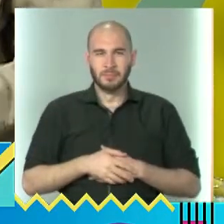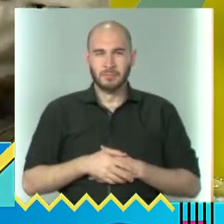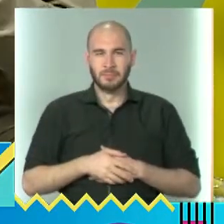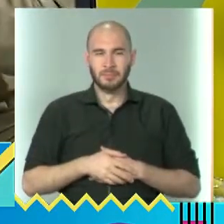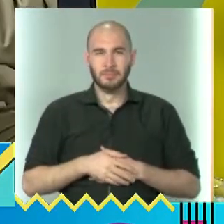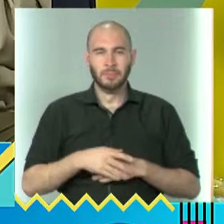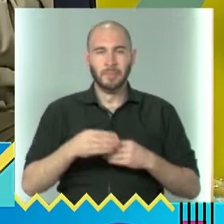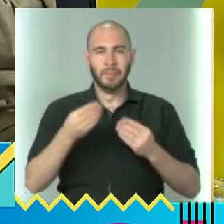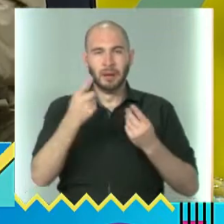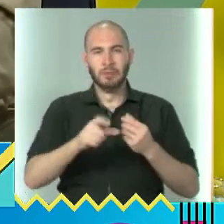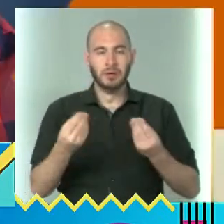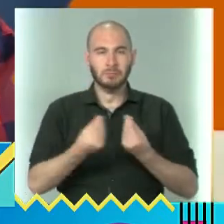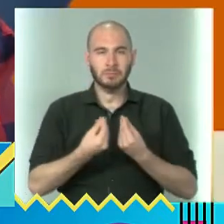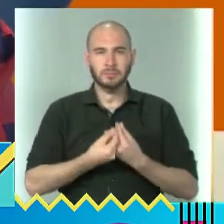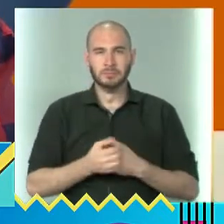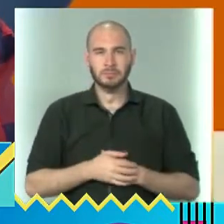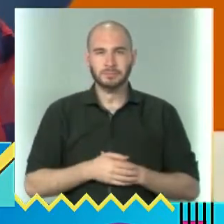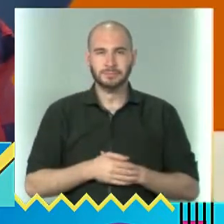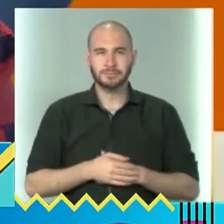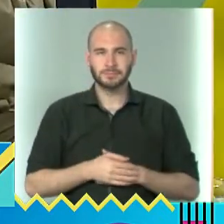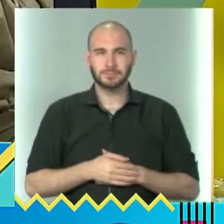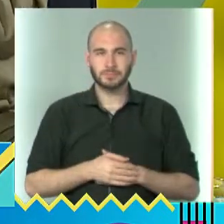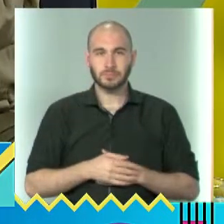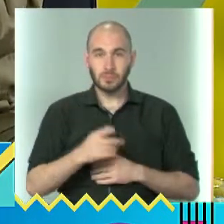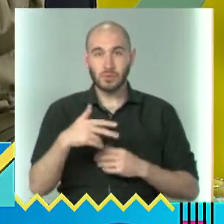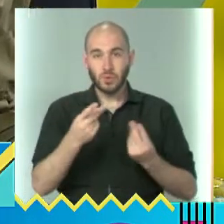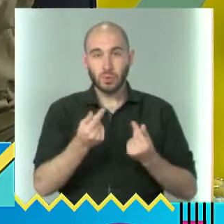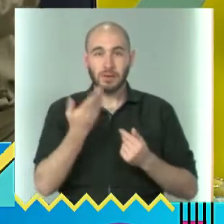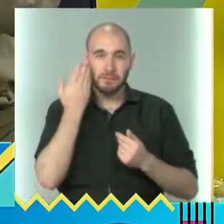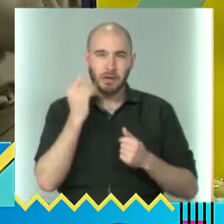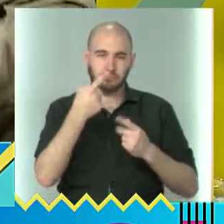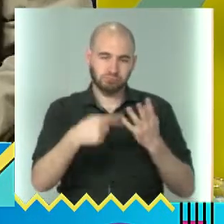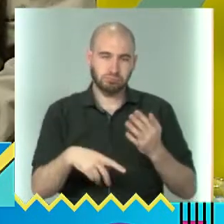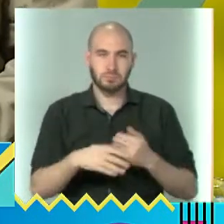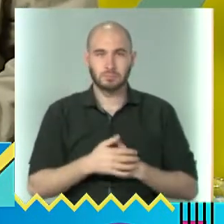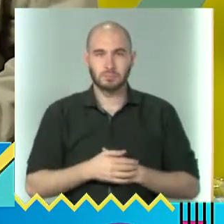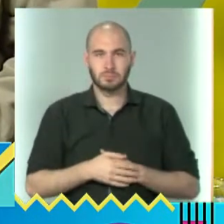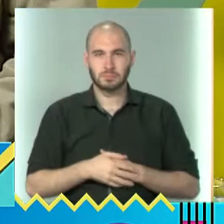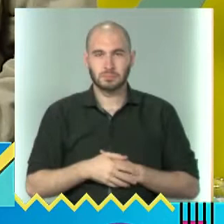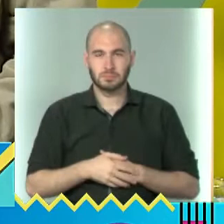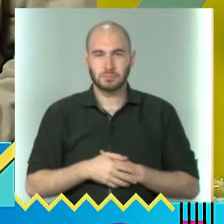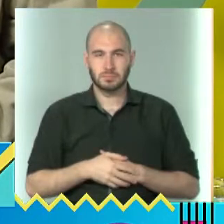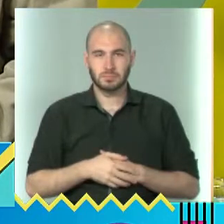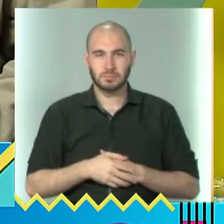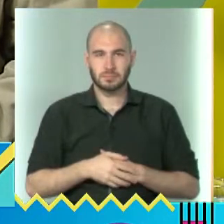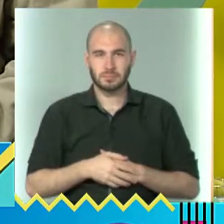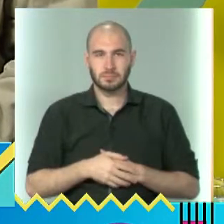la mayoría de las personas no... que son usuarios de redes, Facebook especialmente, sí. No